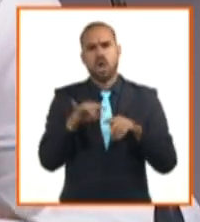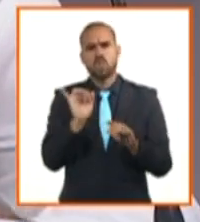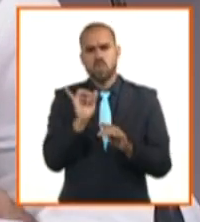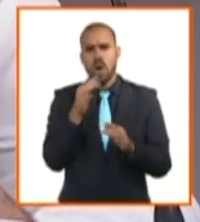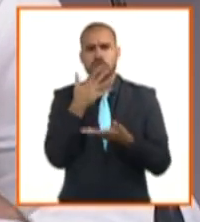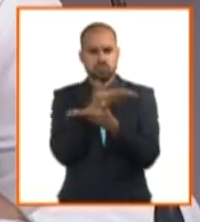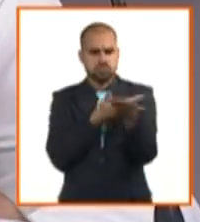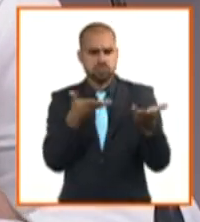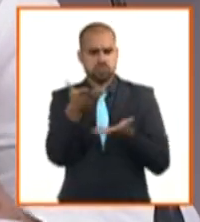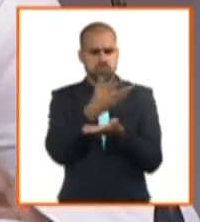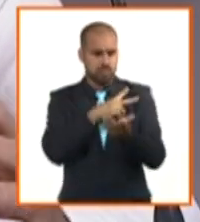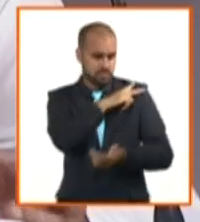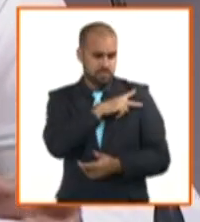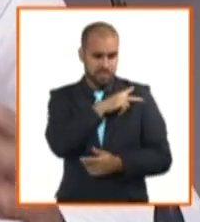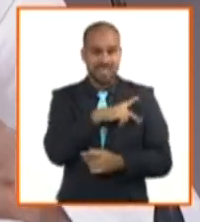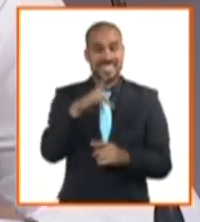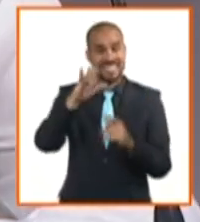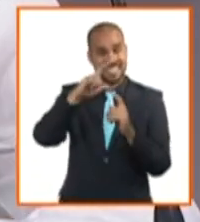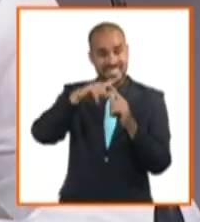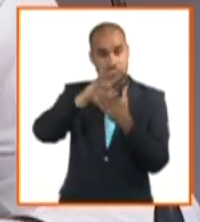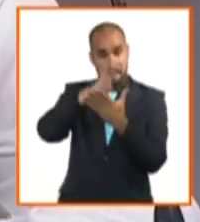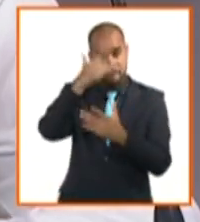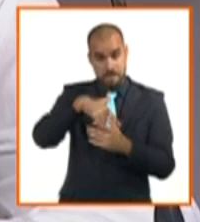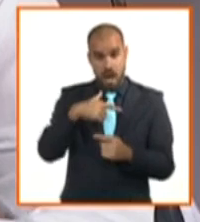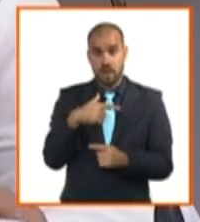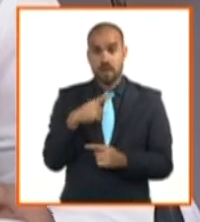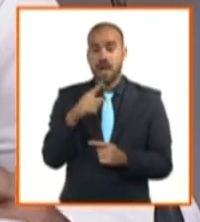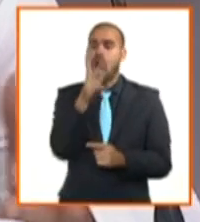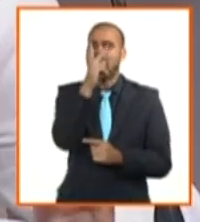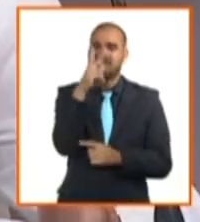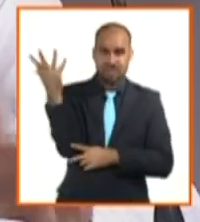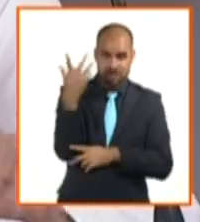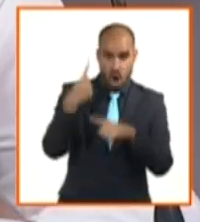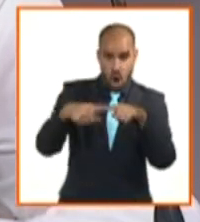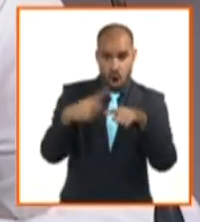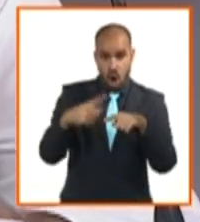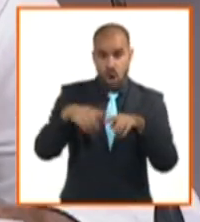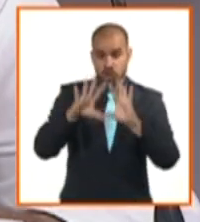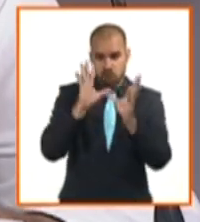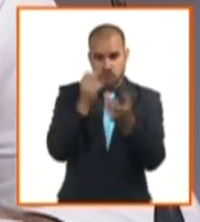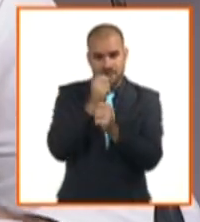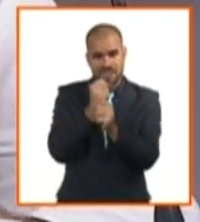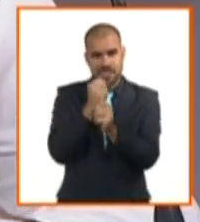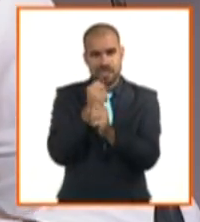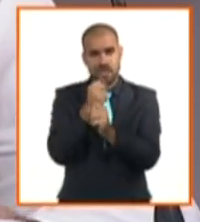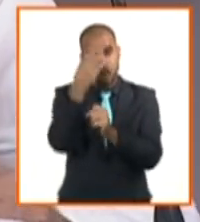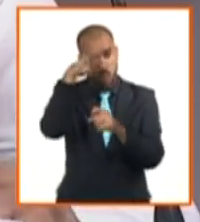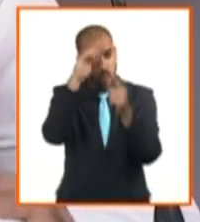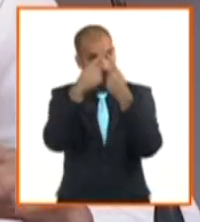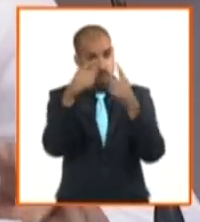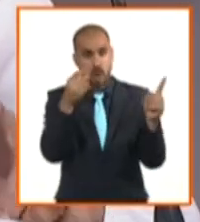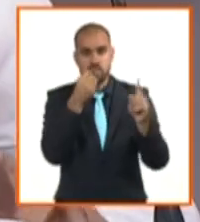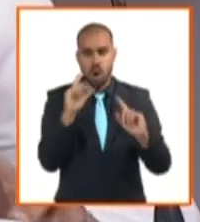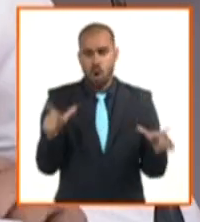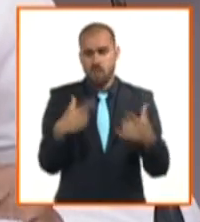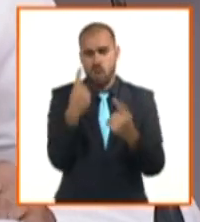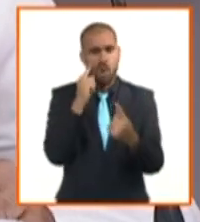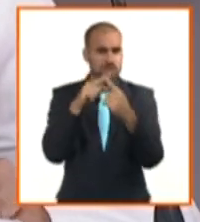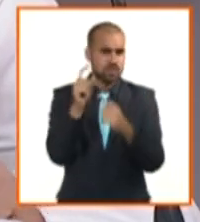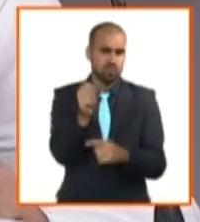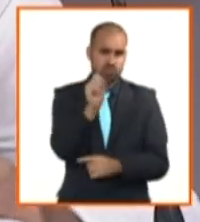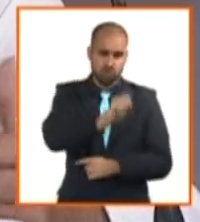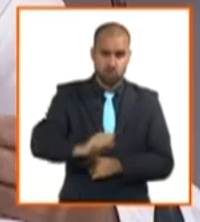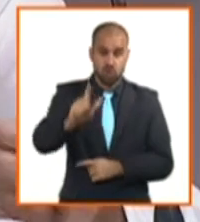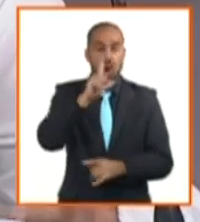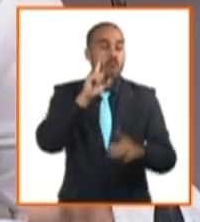del sigma y de la agencia de medio ambiente todo el trabajo del sistema metereológico a nivel nacional para cumplir con nuestro encargo social que sobre todo es preservar